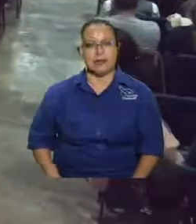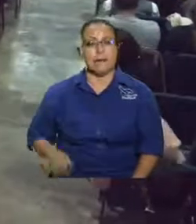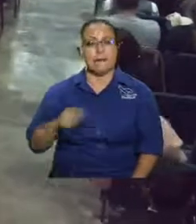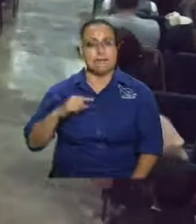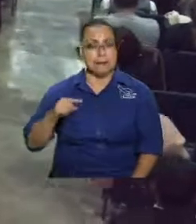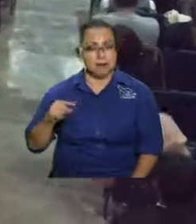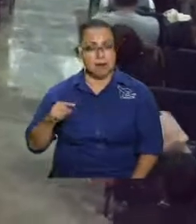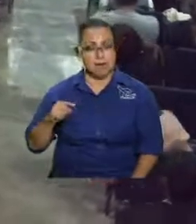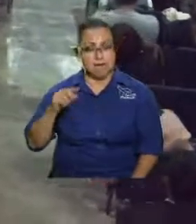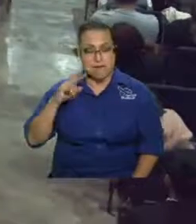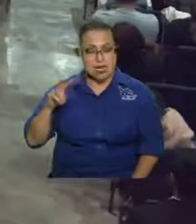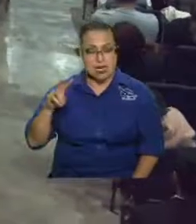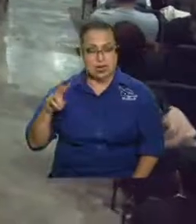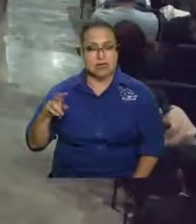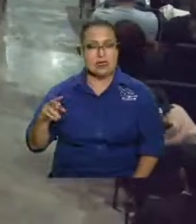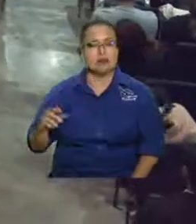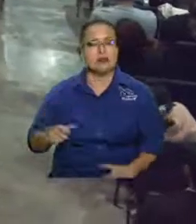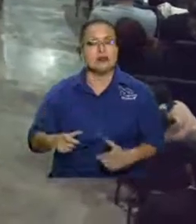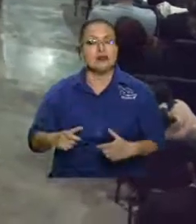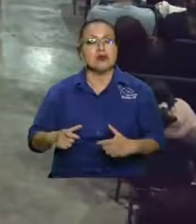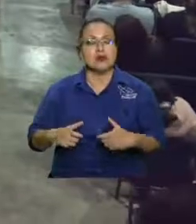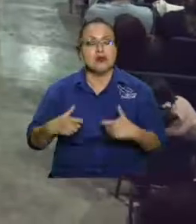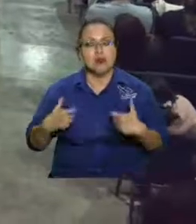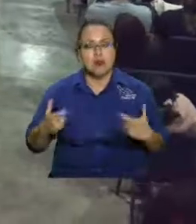Mire cómo están ahorita.